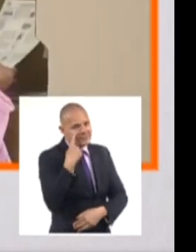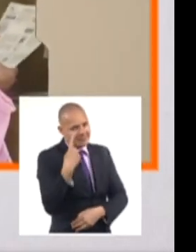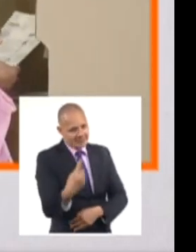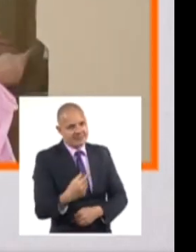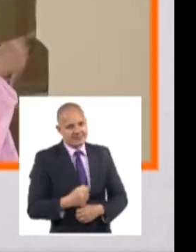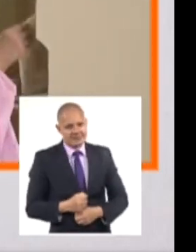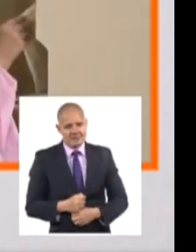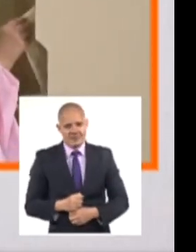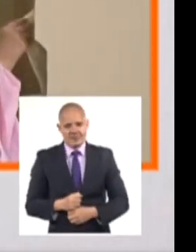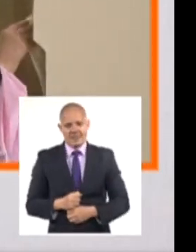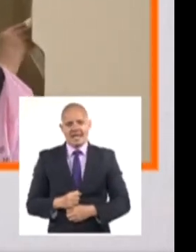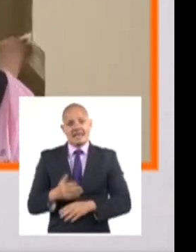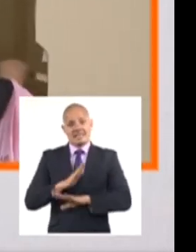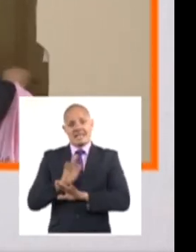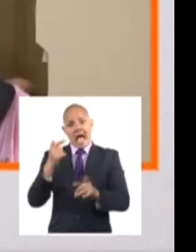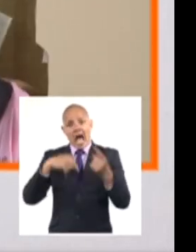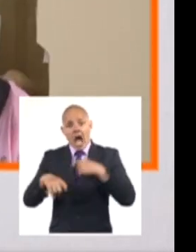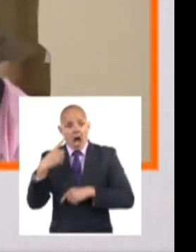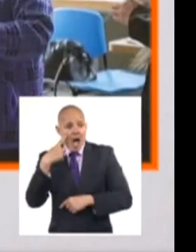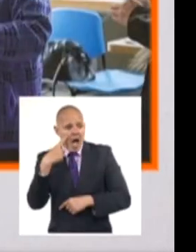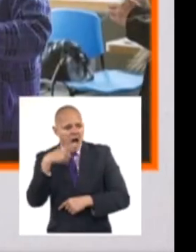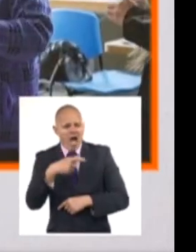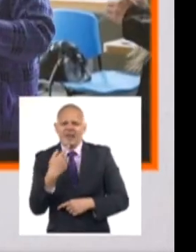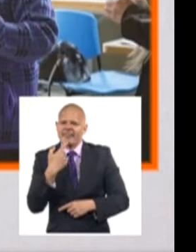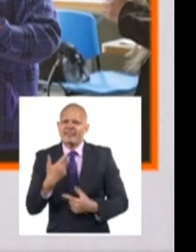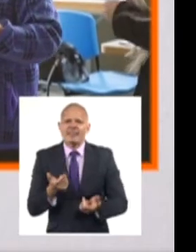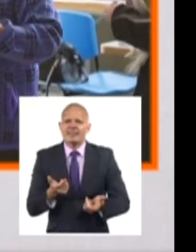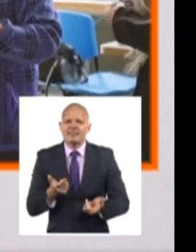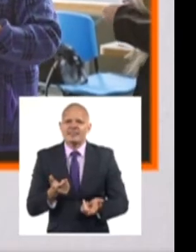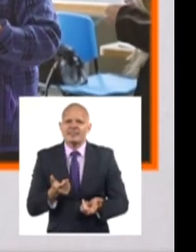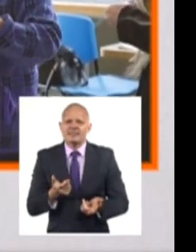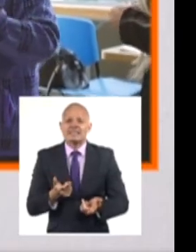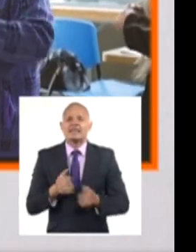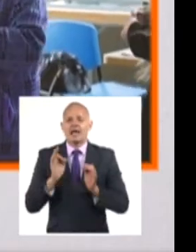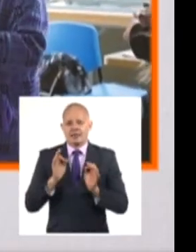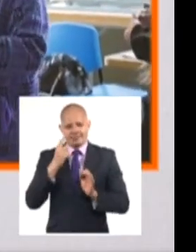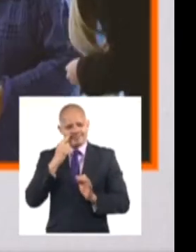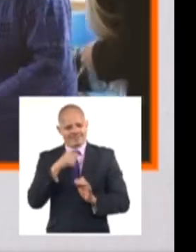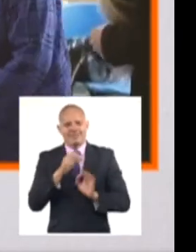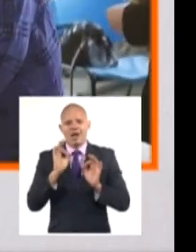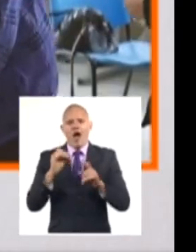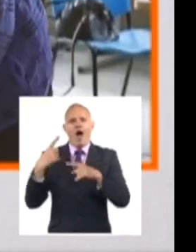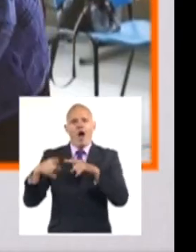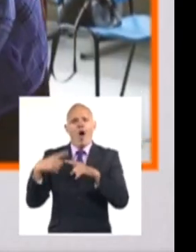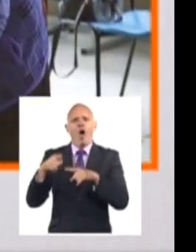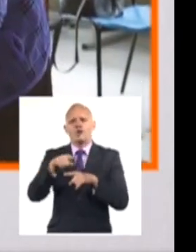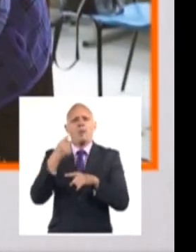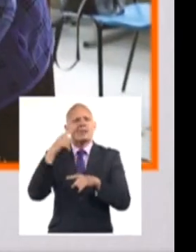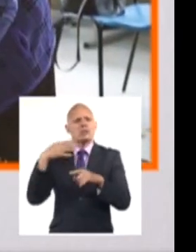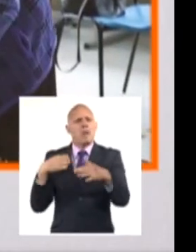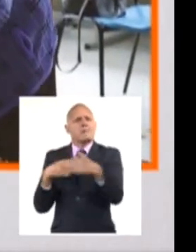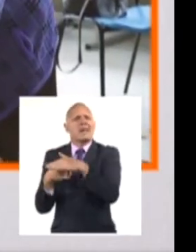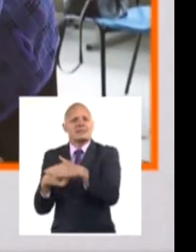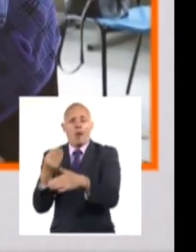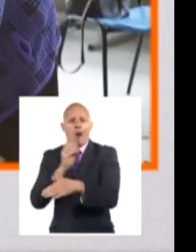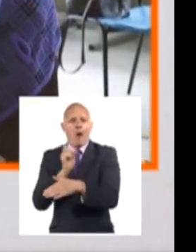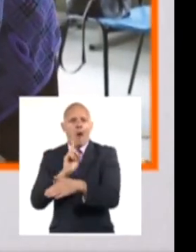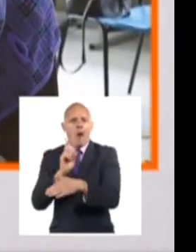título de la entrevista que le sonó ayer se le compara por eso por ejemplo con un bolsonaro